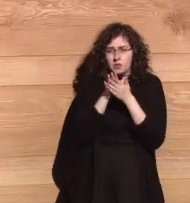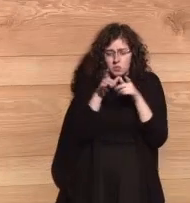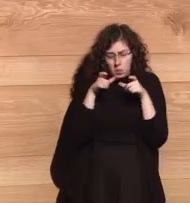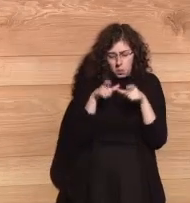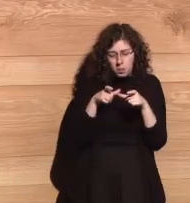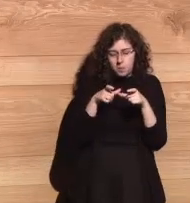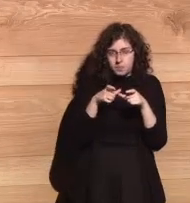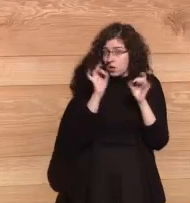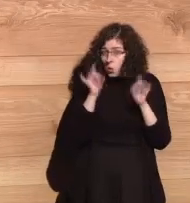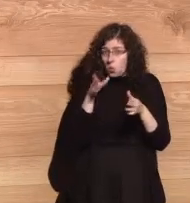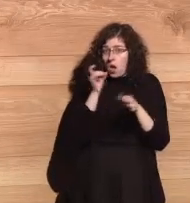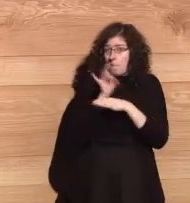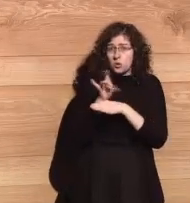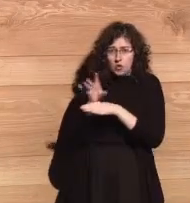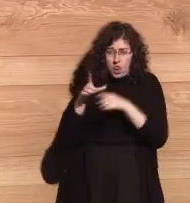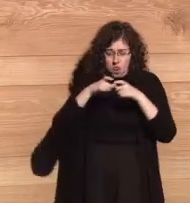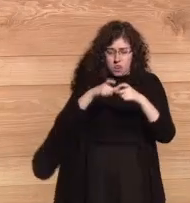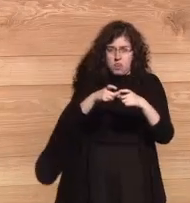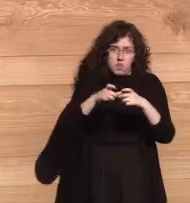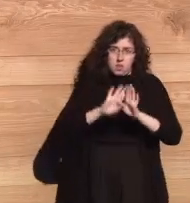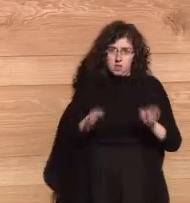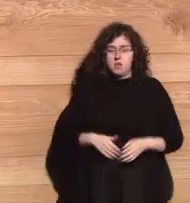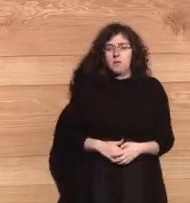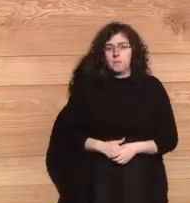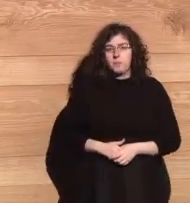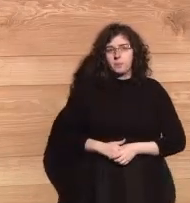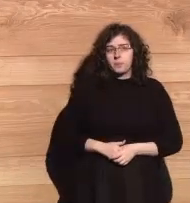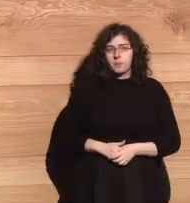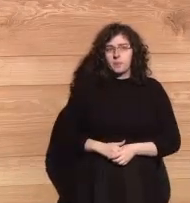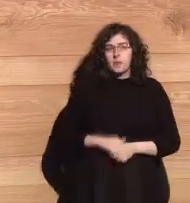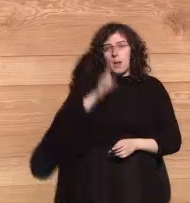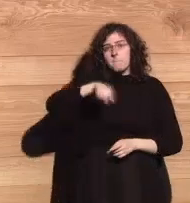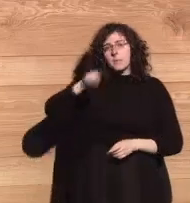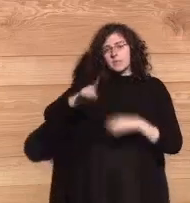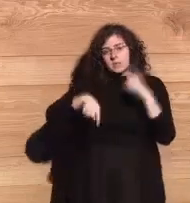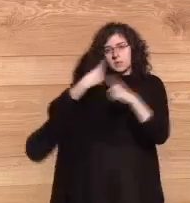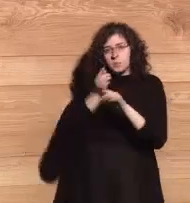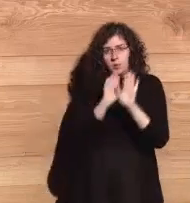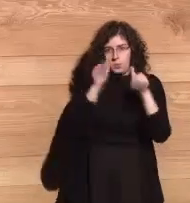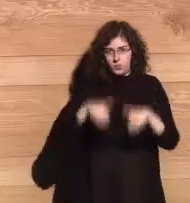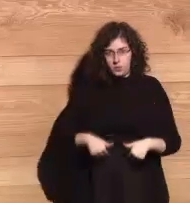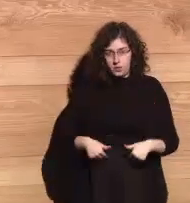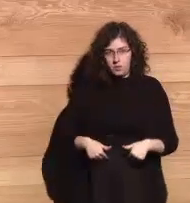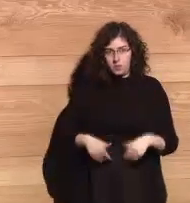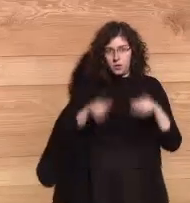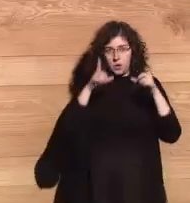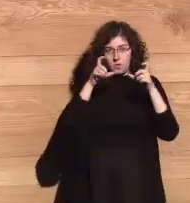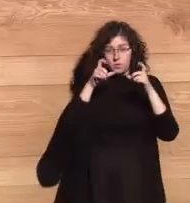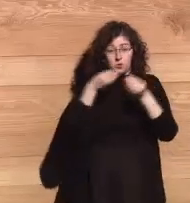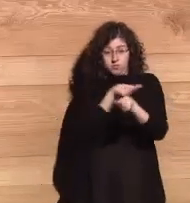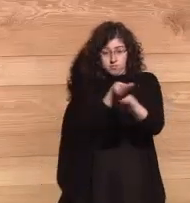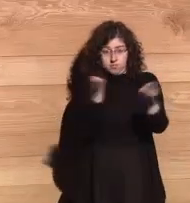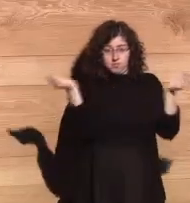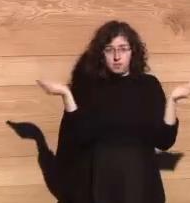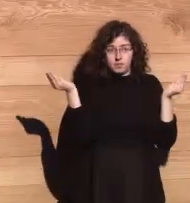así como de tarjeta postal, ¿no? Y bueno, regreso algunos meses después con las fotos para